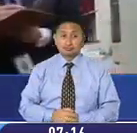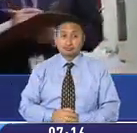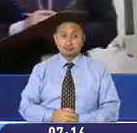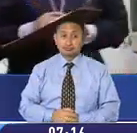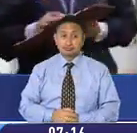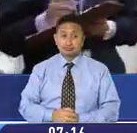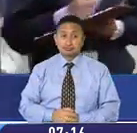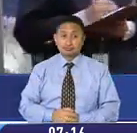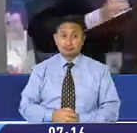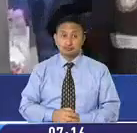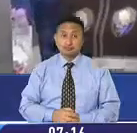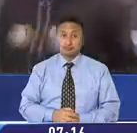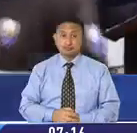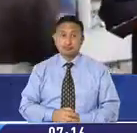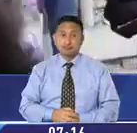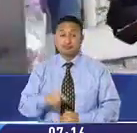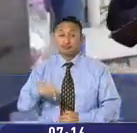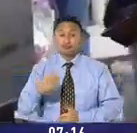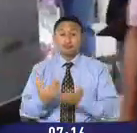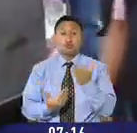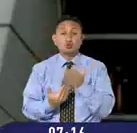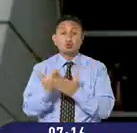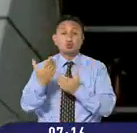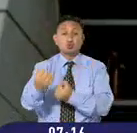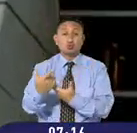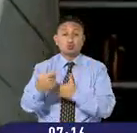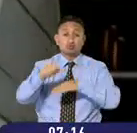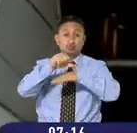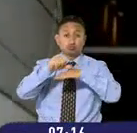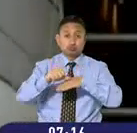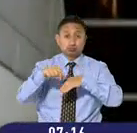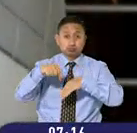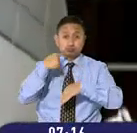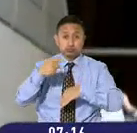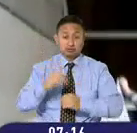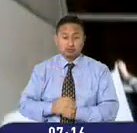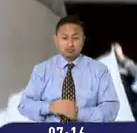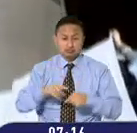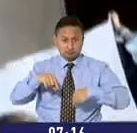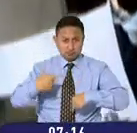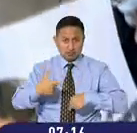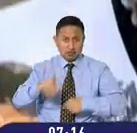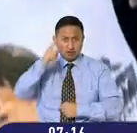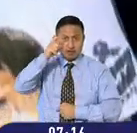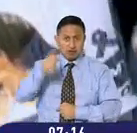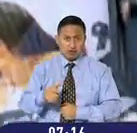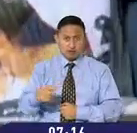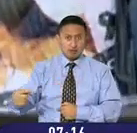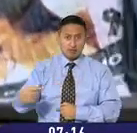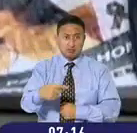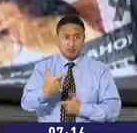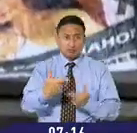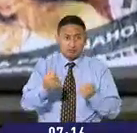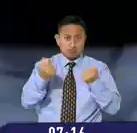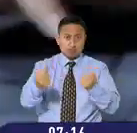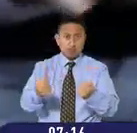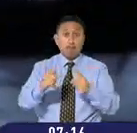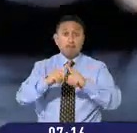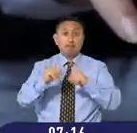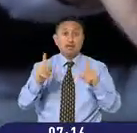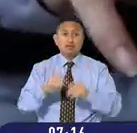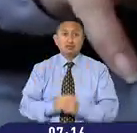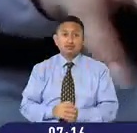Con respecto al nuevo informe de autopsia, él indicó que ya está en manos de la Fiscalía General del Estado. Sin embargo,